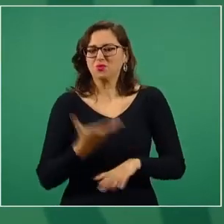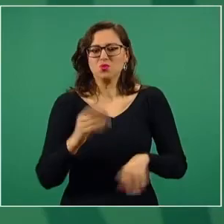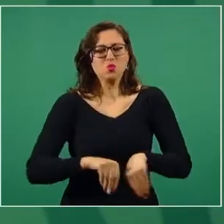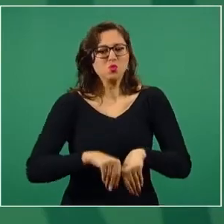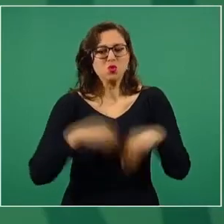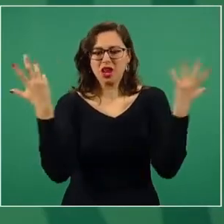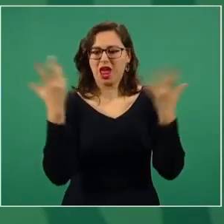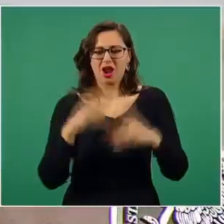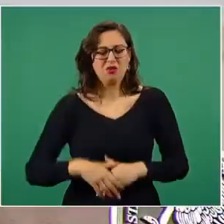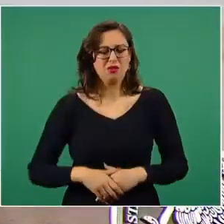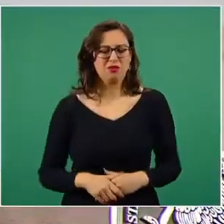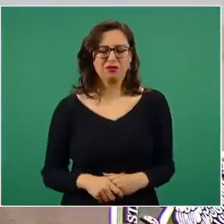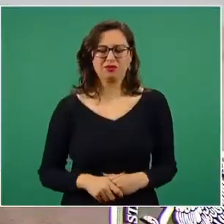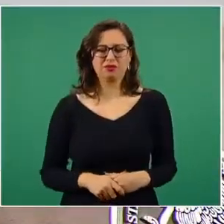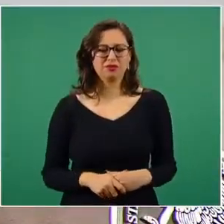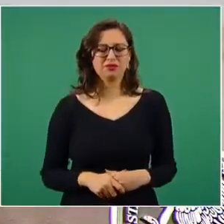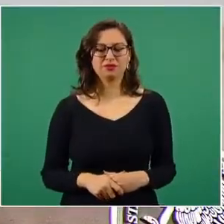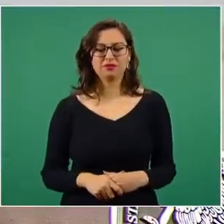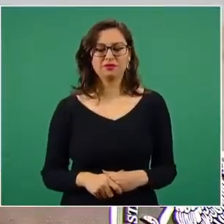Es que